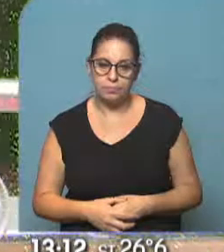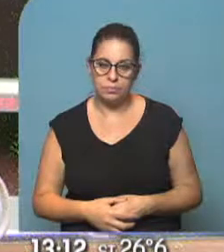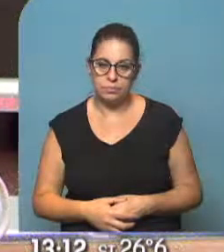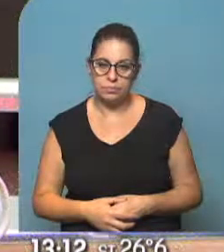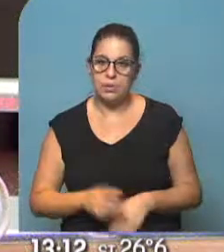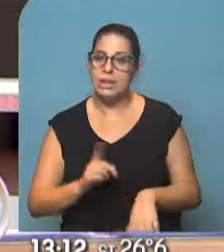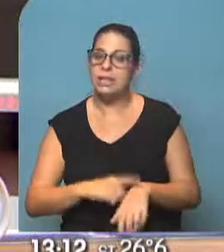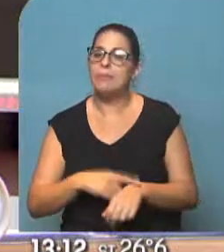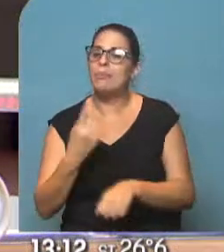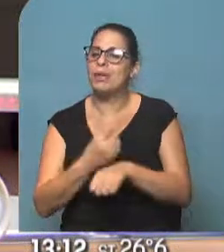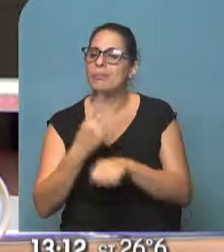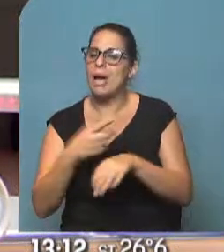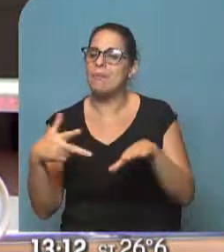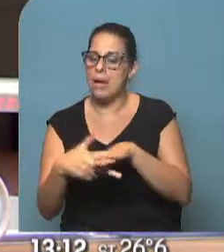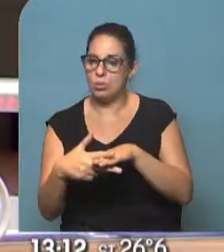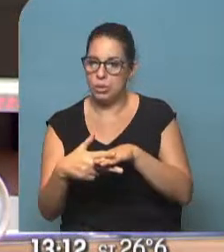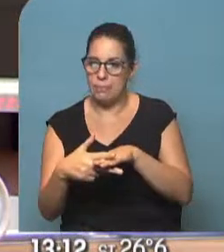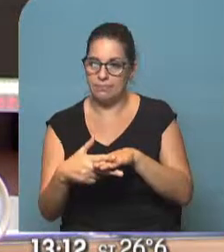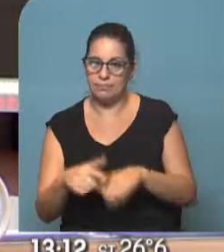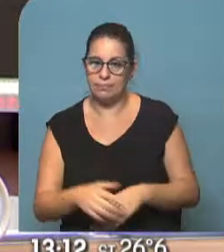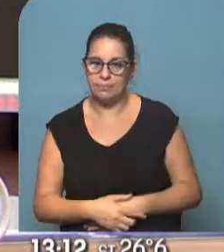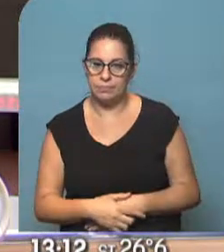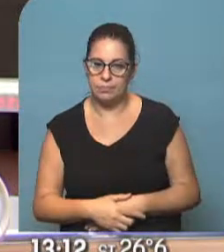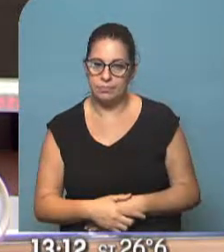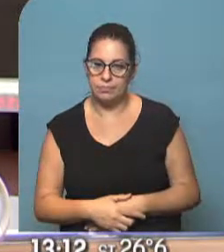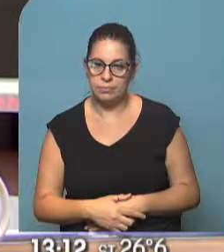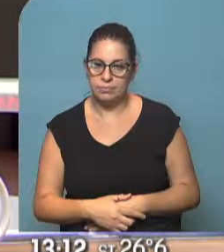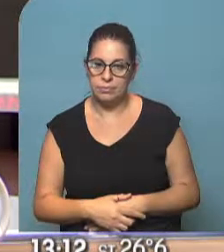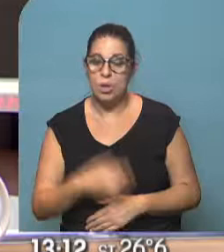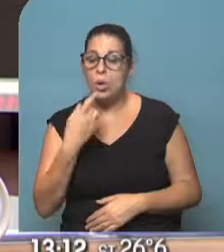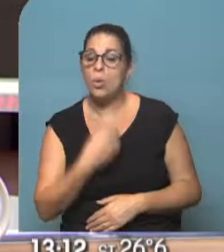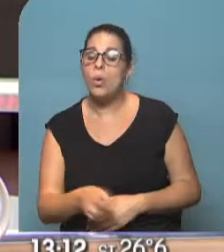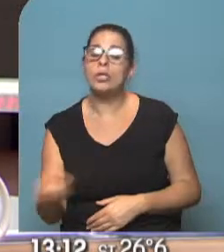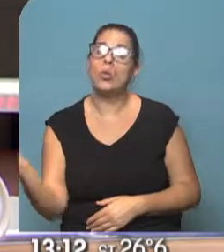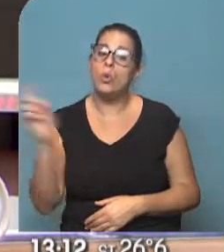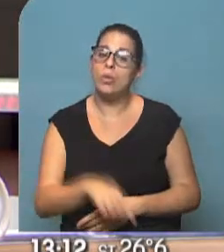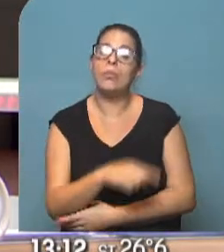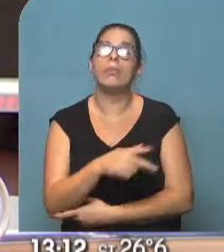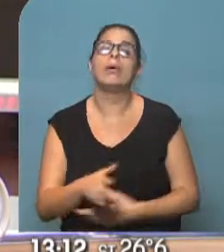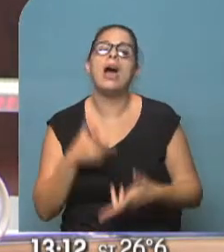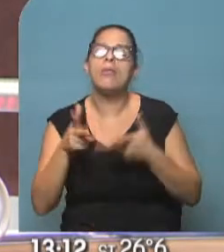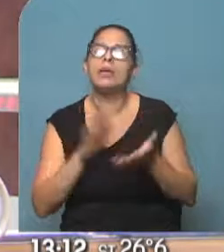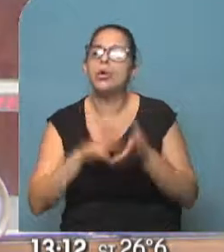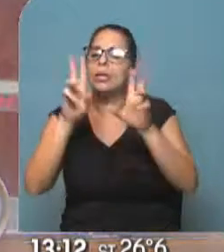Es tiempo de hacer la primera pausa. Edición de noticias. Cuando volvamos, estamos tratando el siguiente tema.